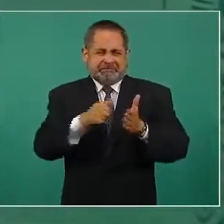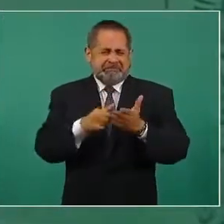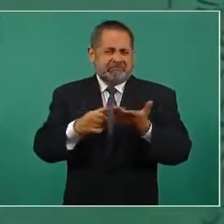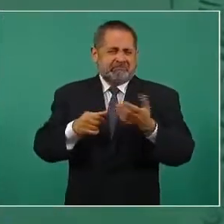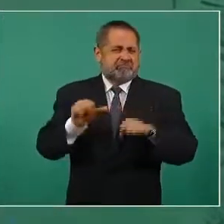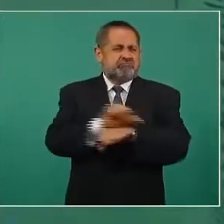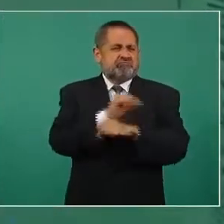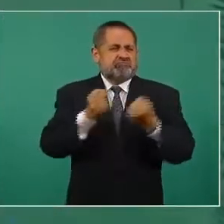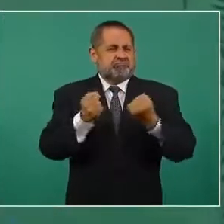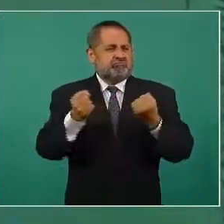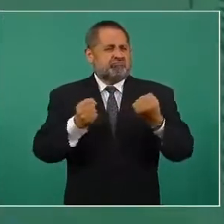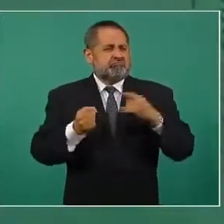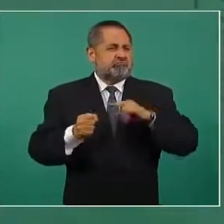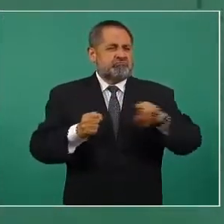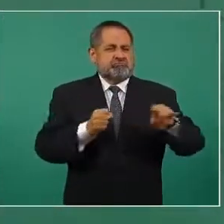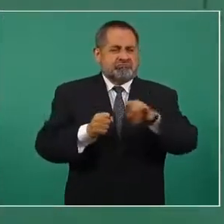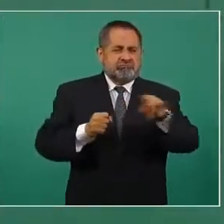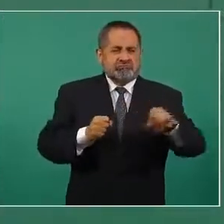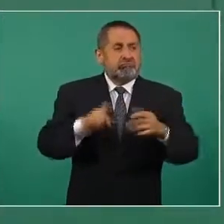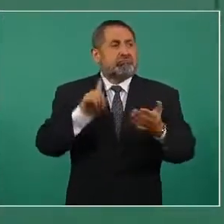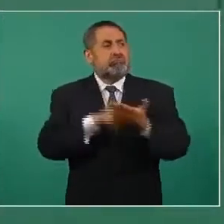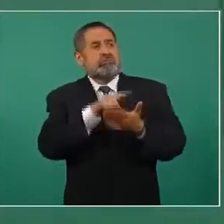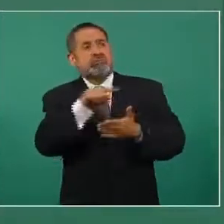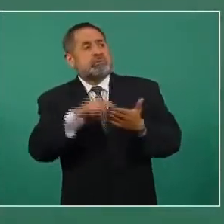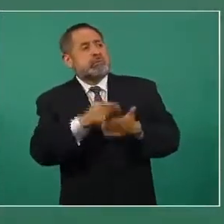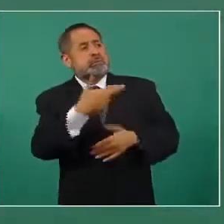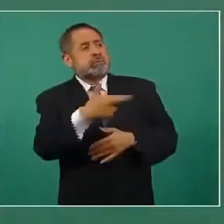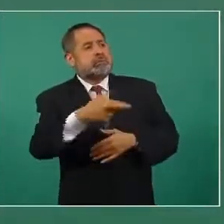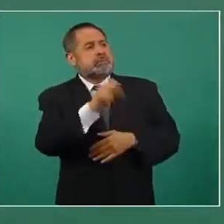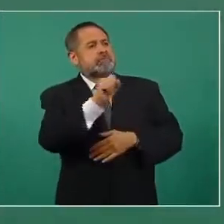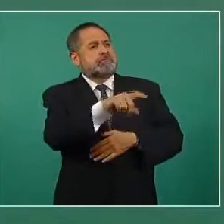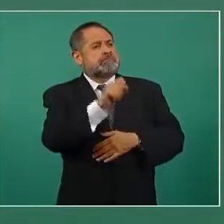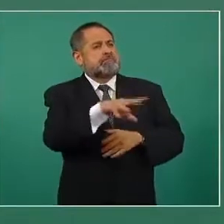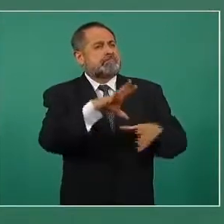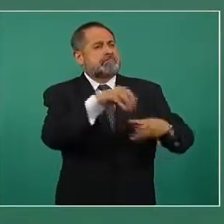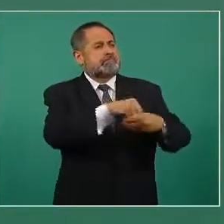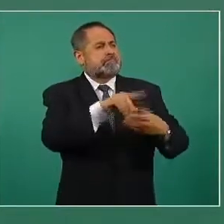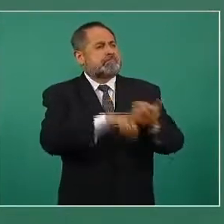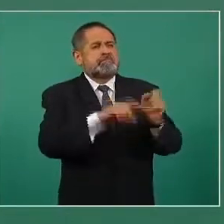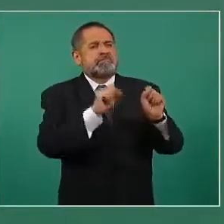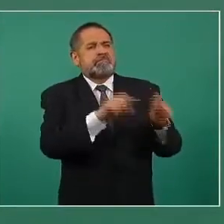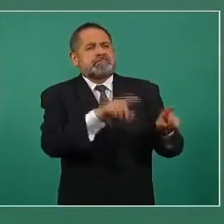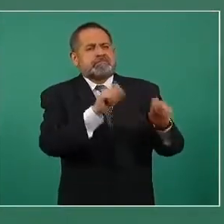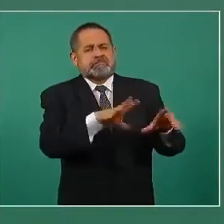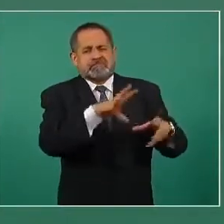y que vaya a puro lugar donde van los mismos.